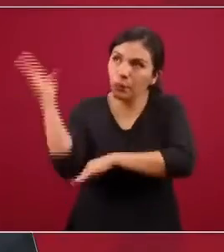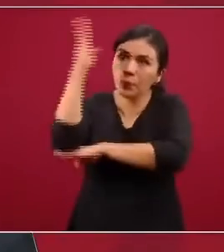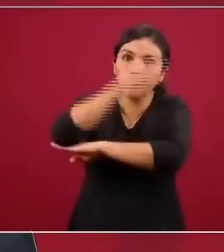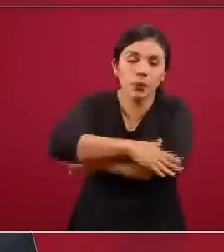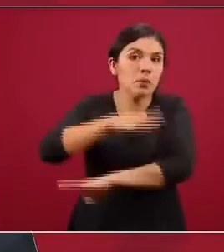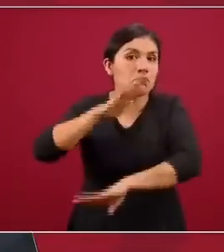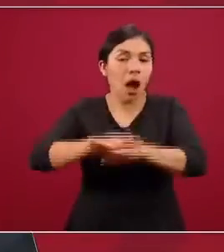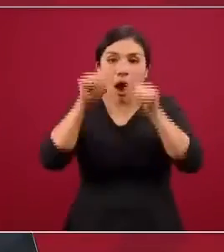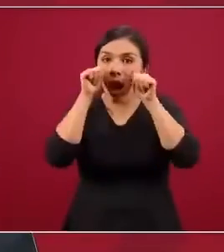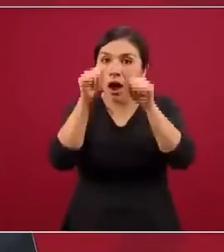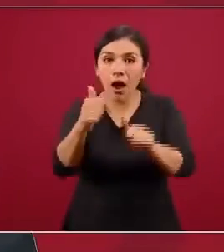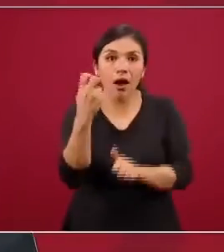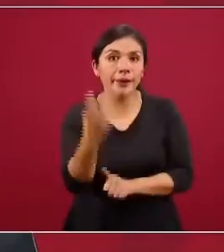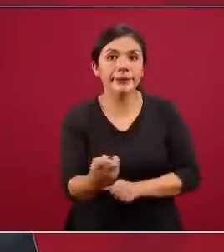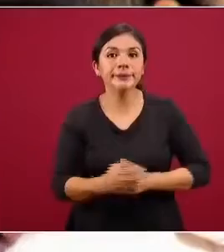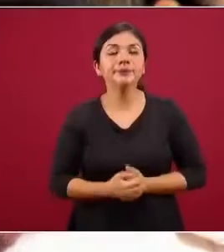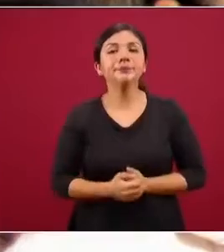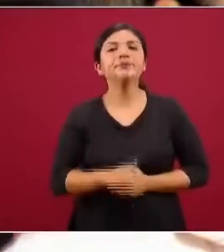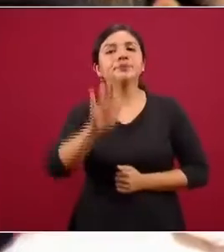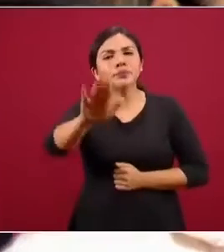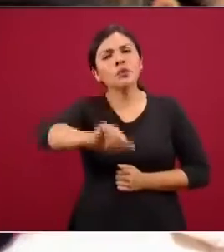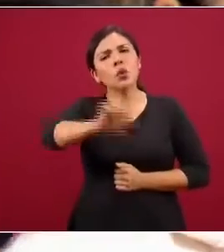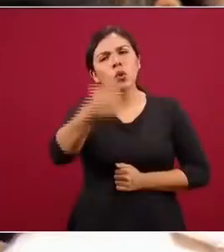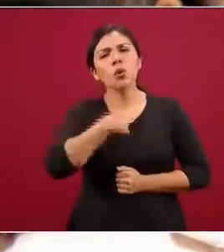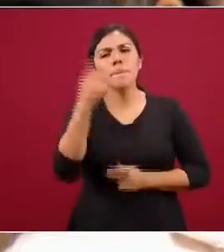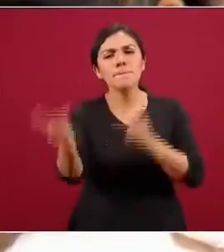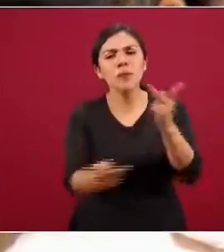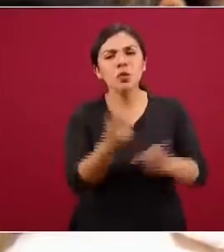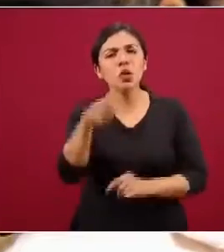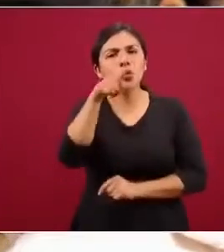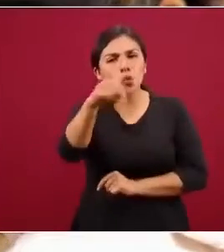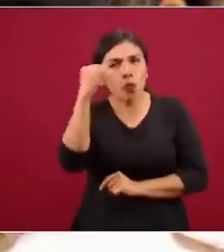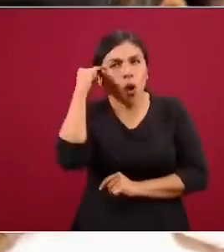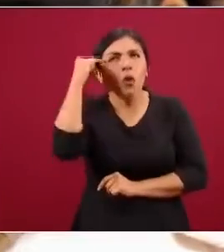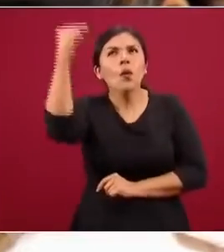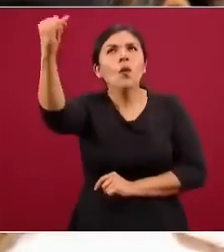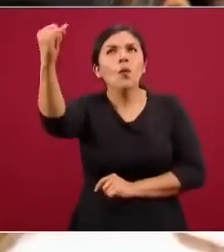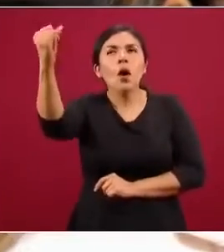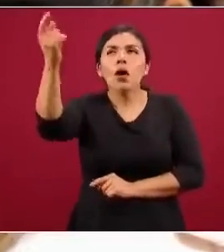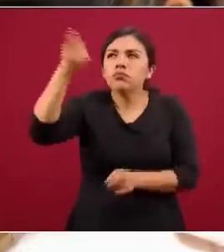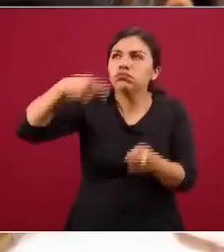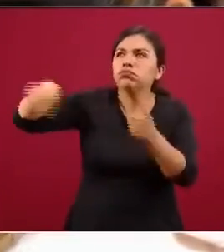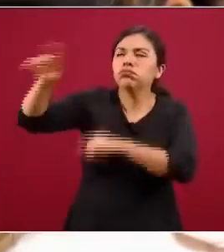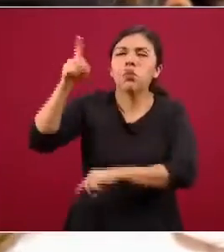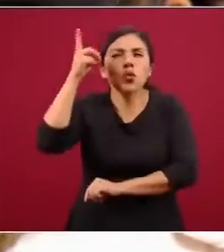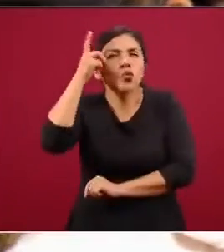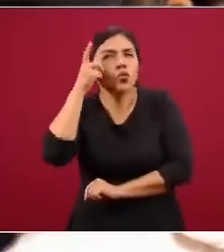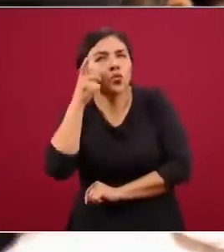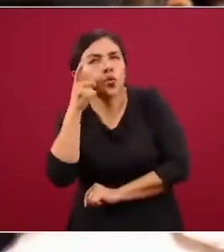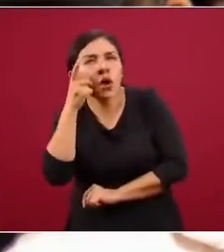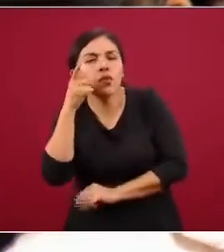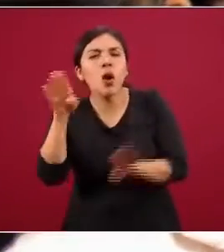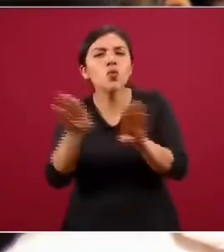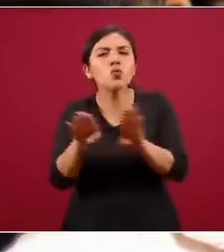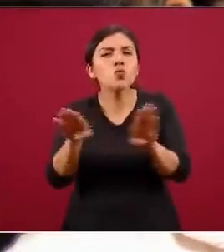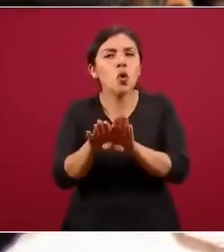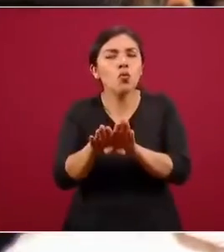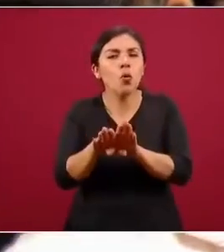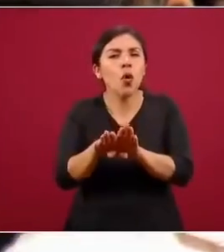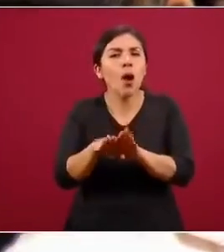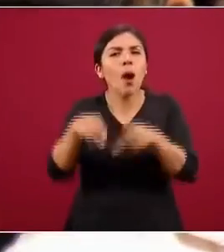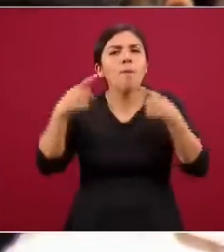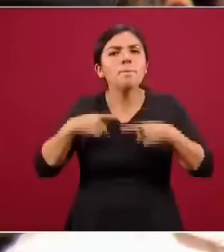continuamente, cada minuto del día. Ahora, le pregunto, ¿cómo se imagina usted que estén durmiendo los